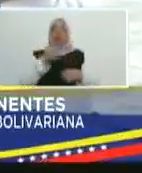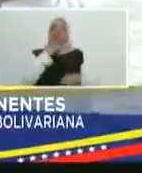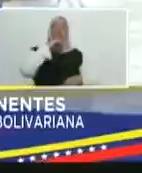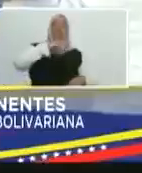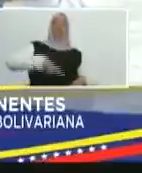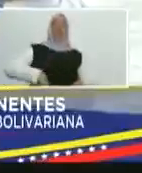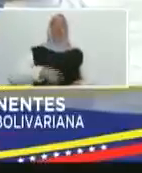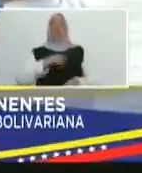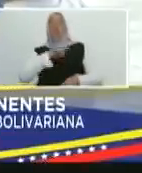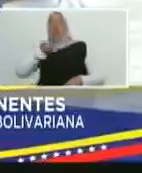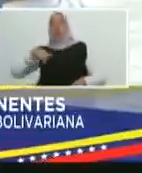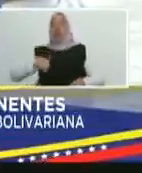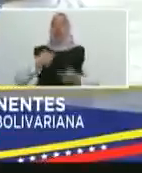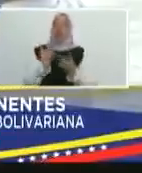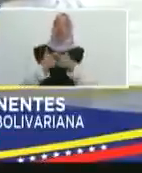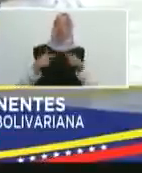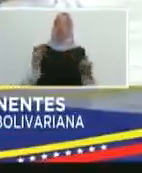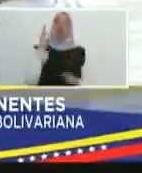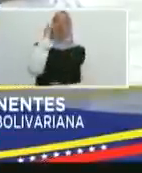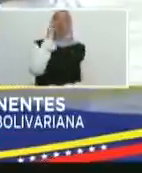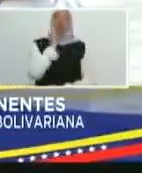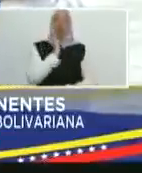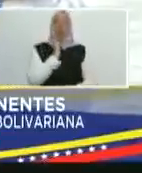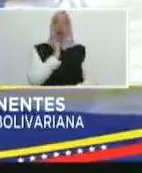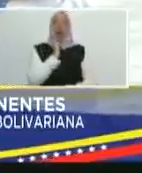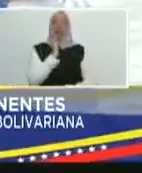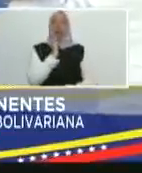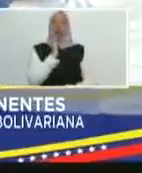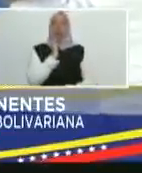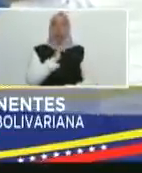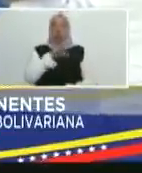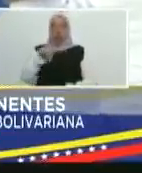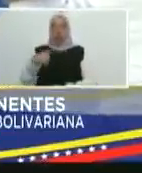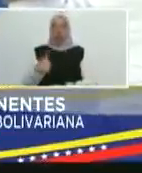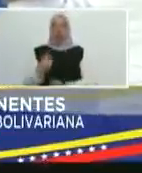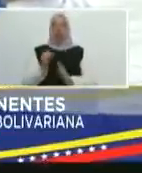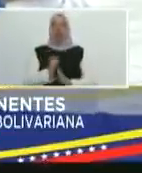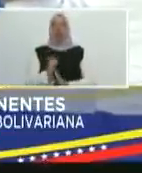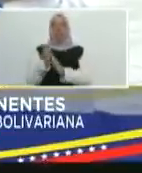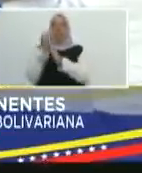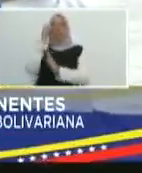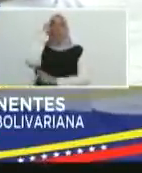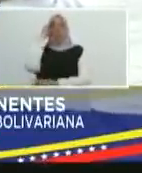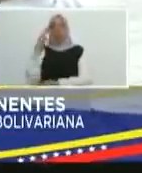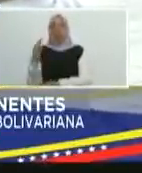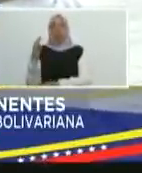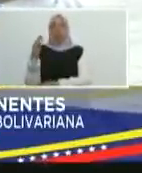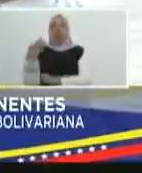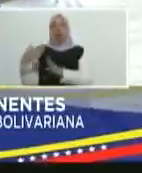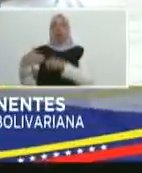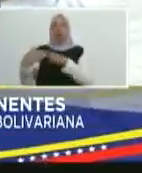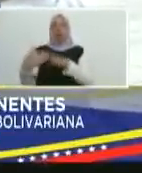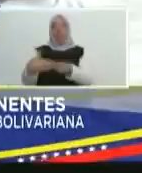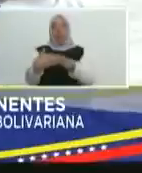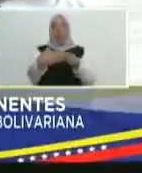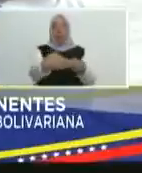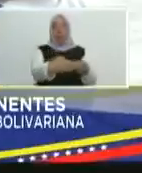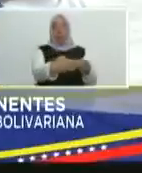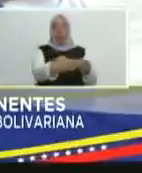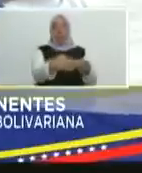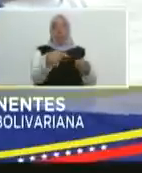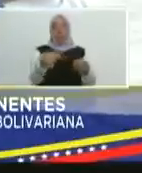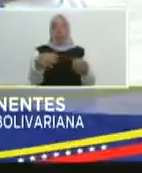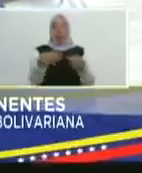histórico de nuestro libertador Simón Bolívar, de nuestros héroes militares y navales, de